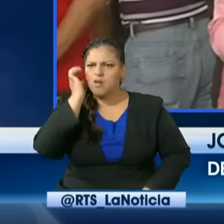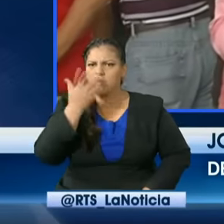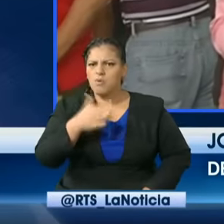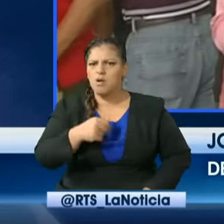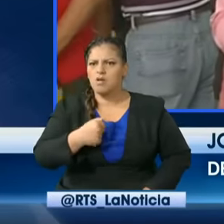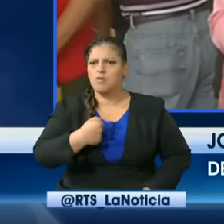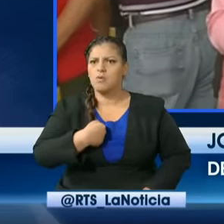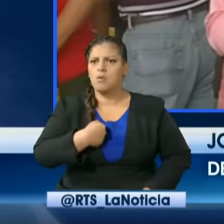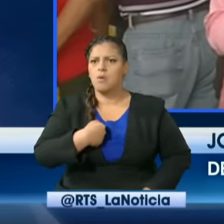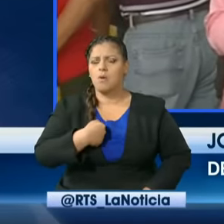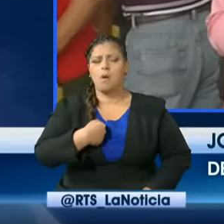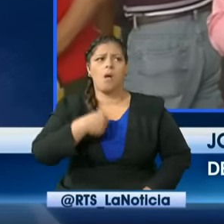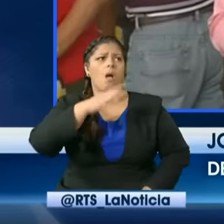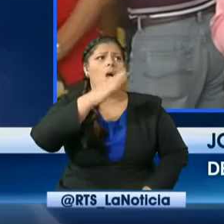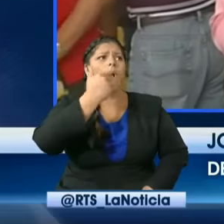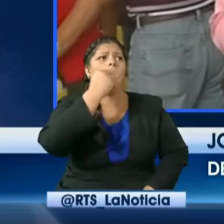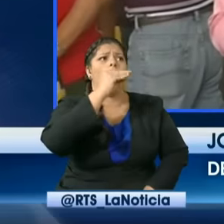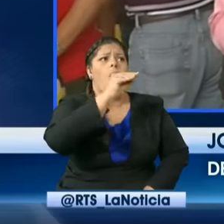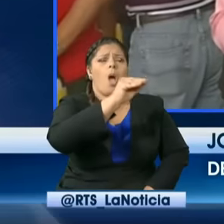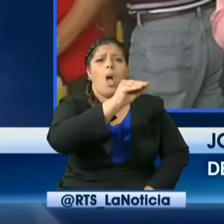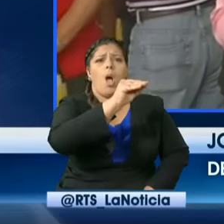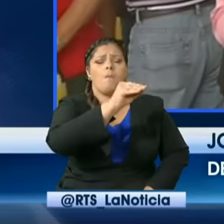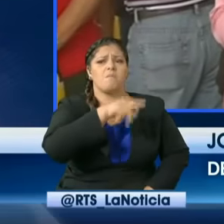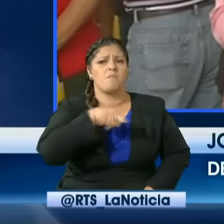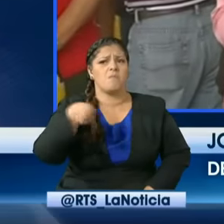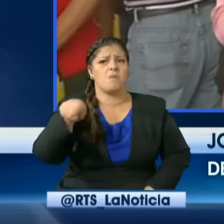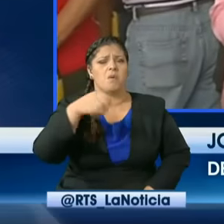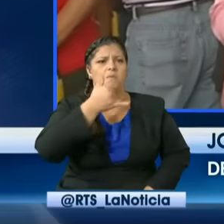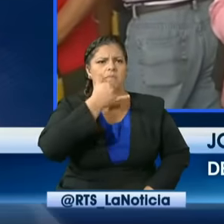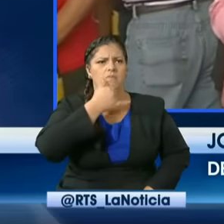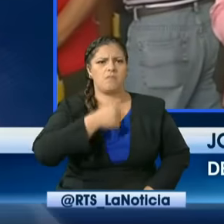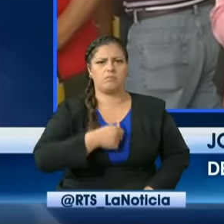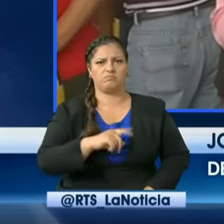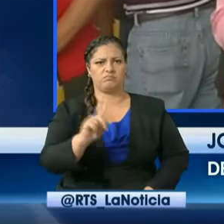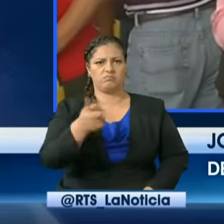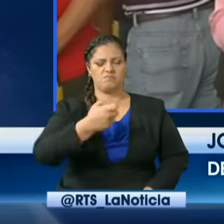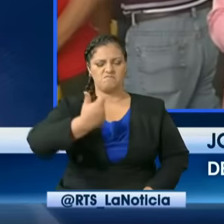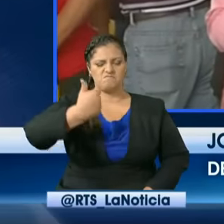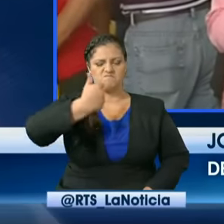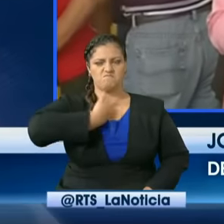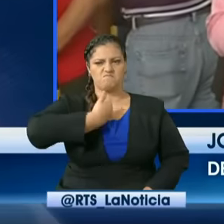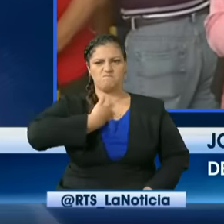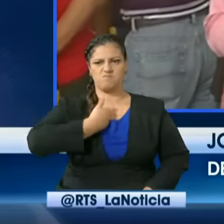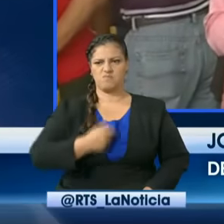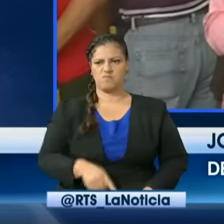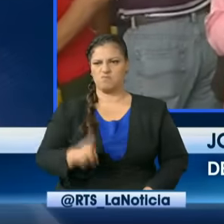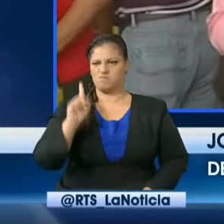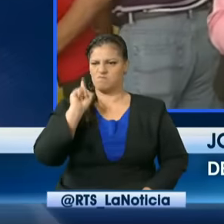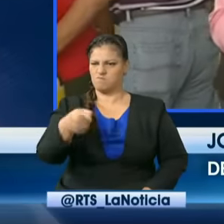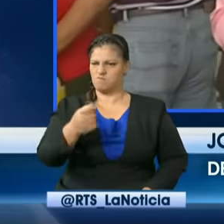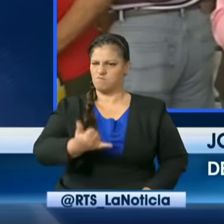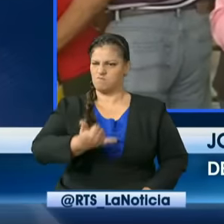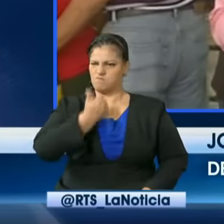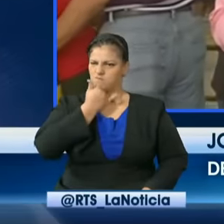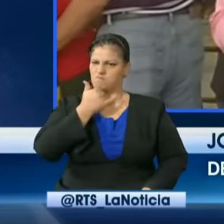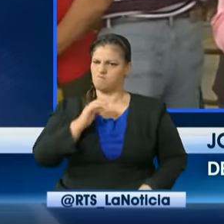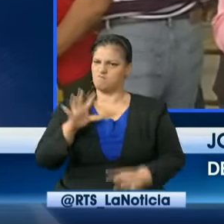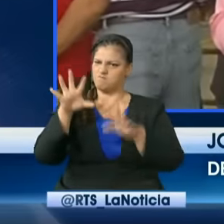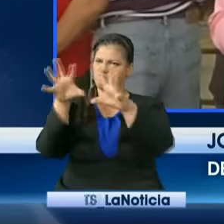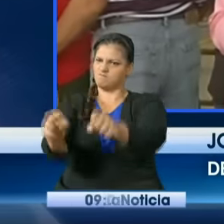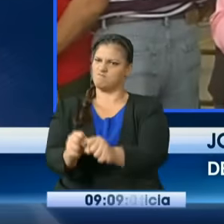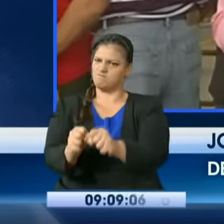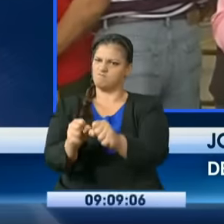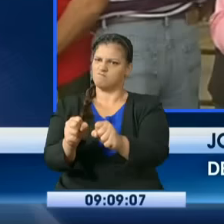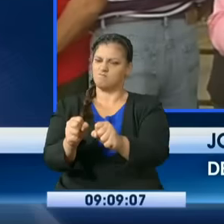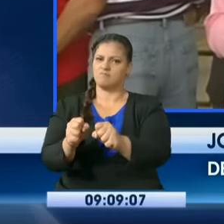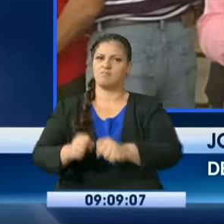Yo no le voy a avisar al chofer. Yo mismo puedo hacer lo que debe hacer un hombre cuando ve que una mujer es abusada.